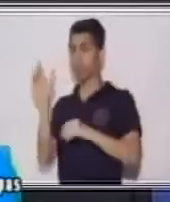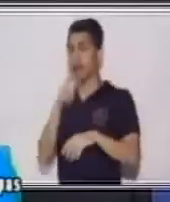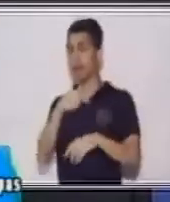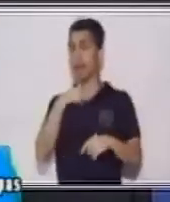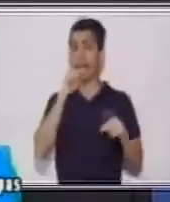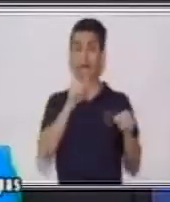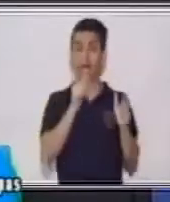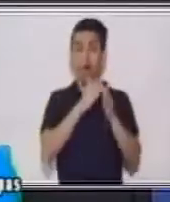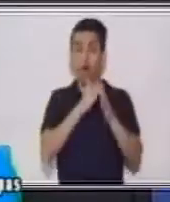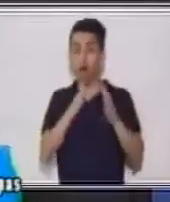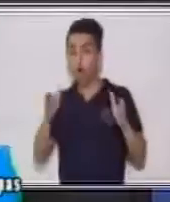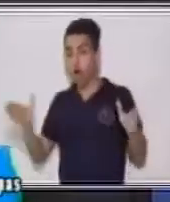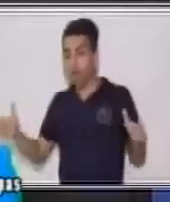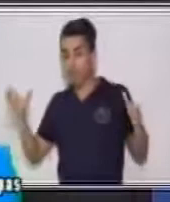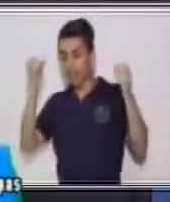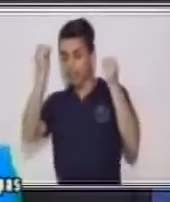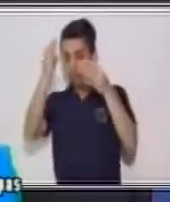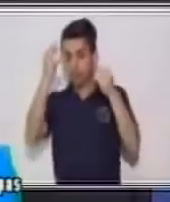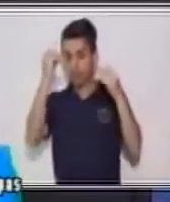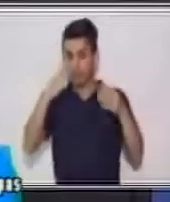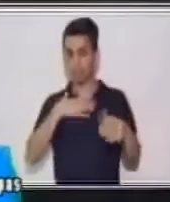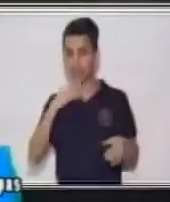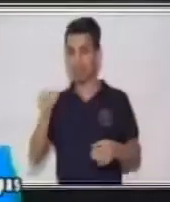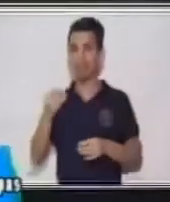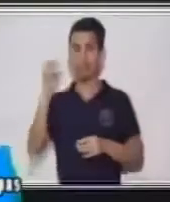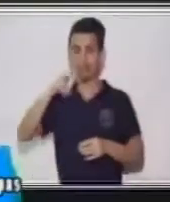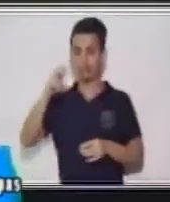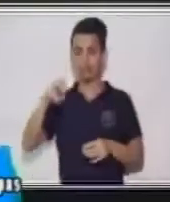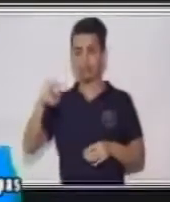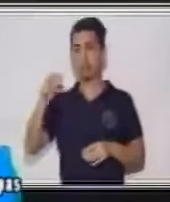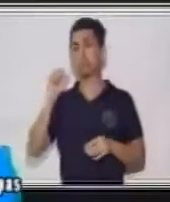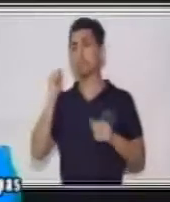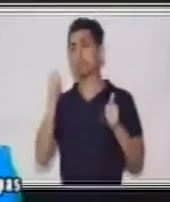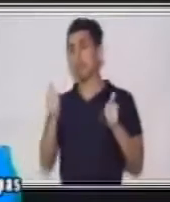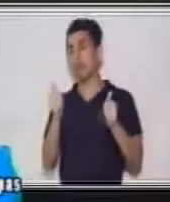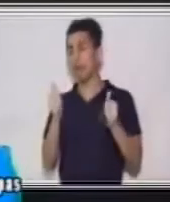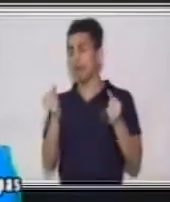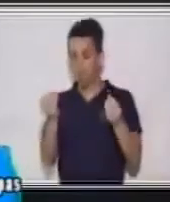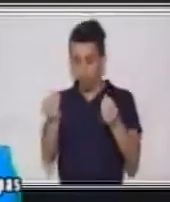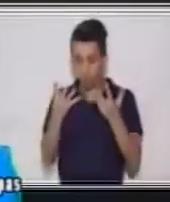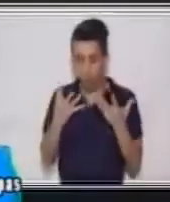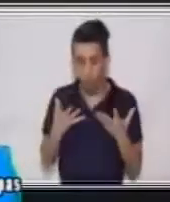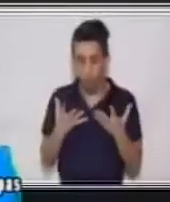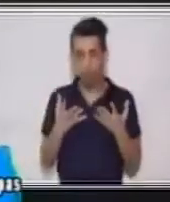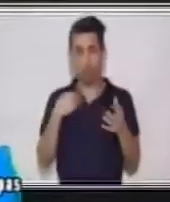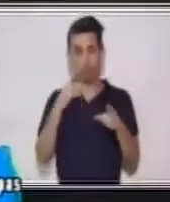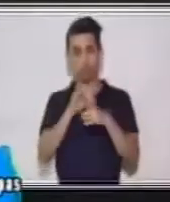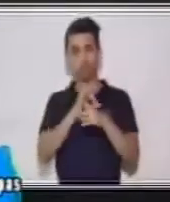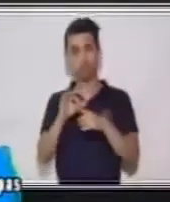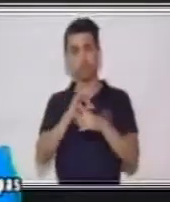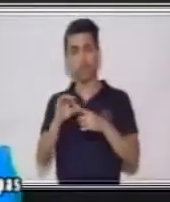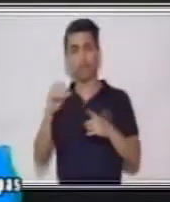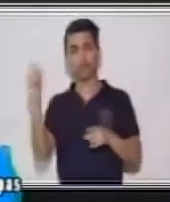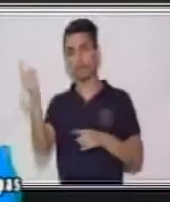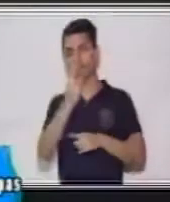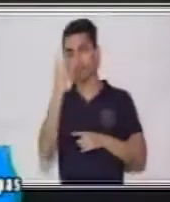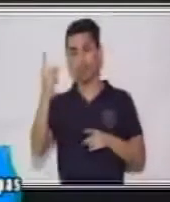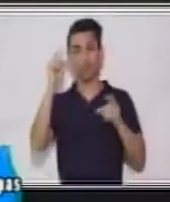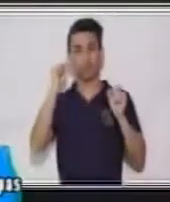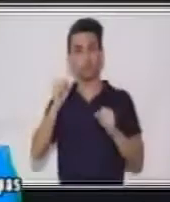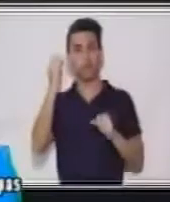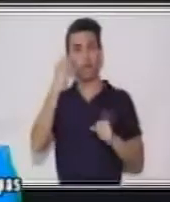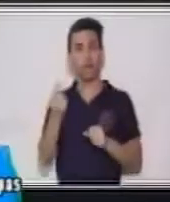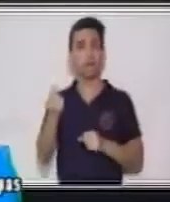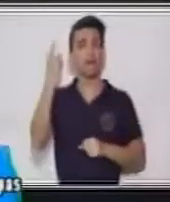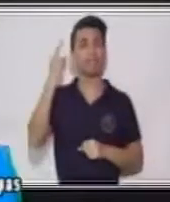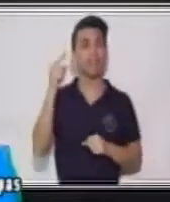ordenar la información que necesito de manera práctica, de manera que todos puedan comprender ese